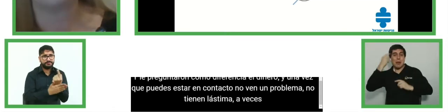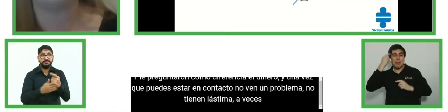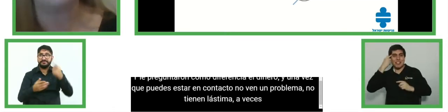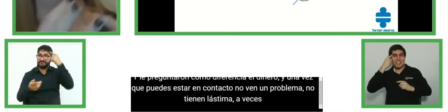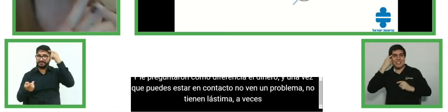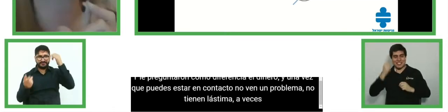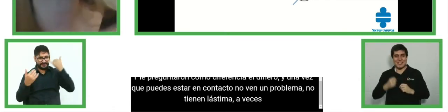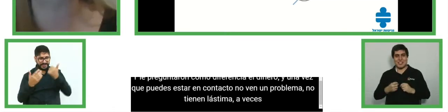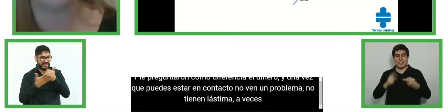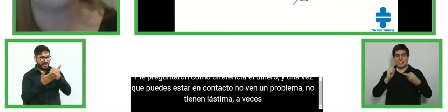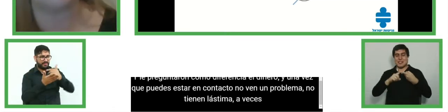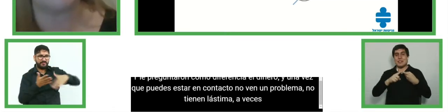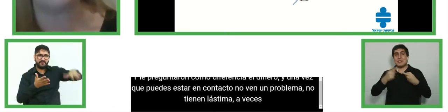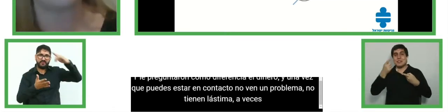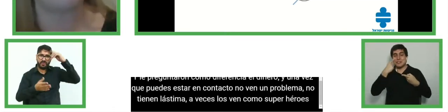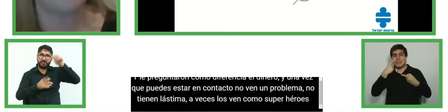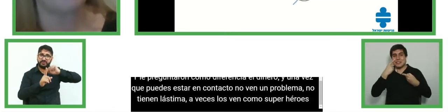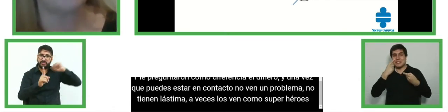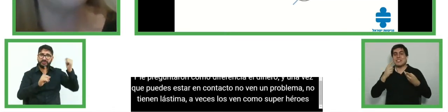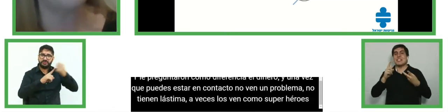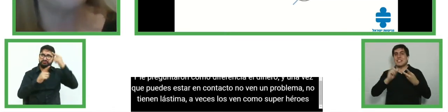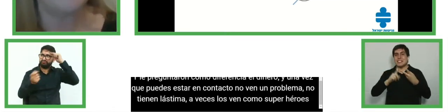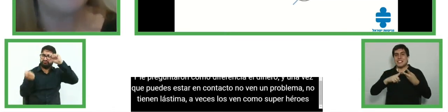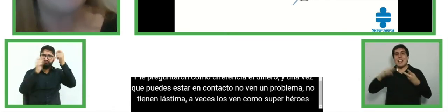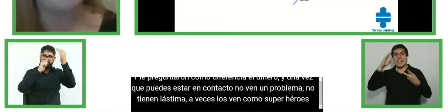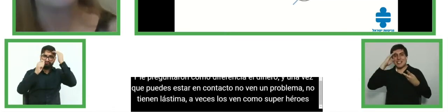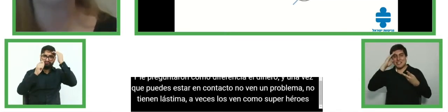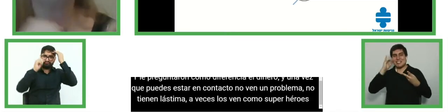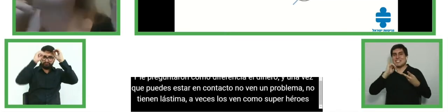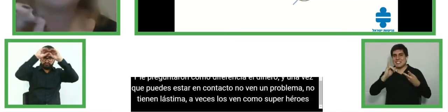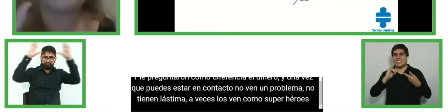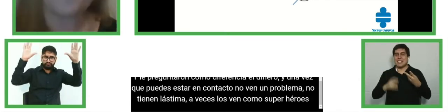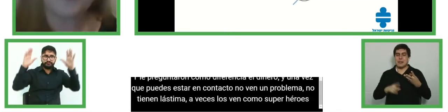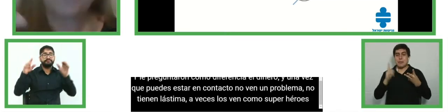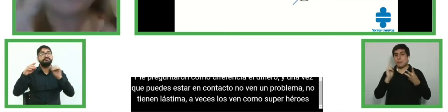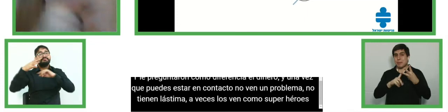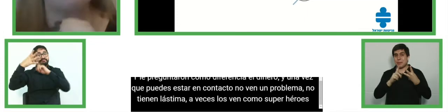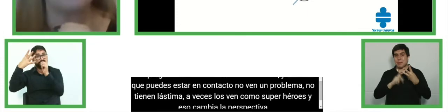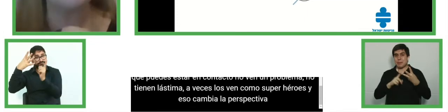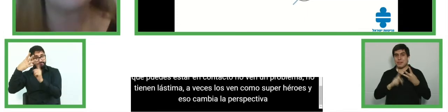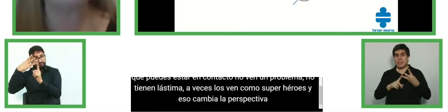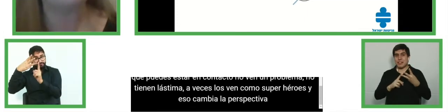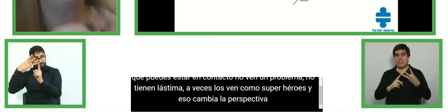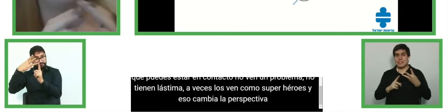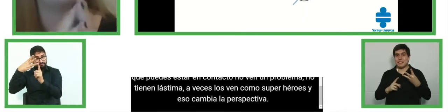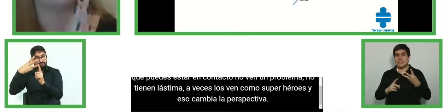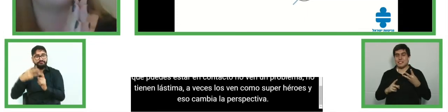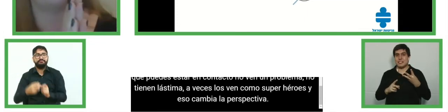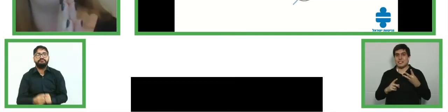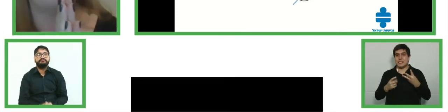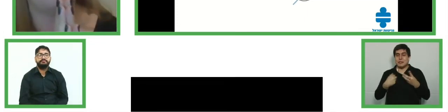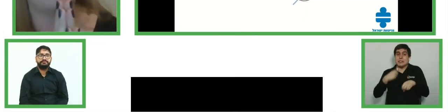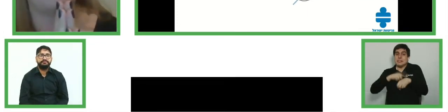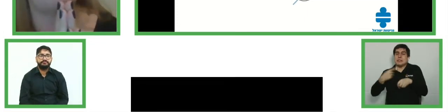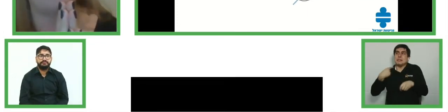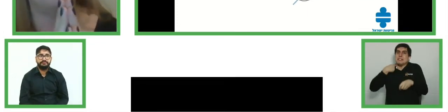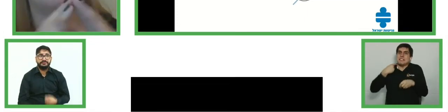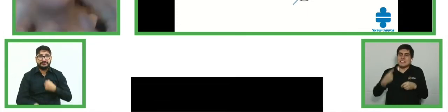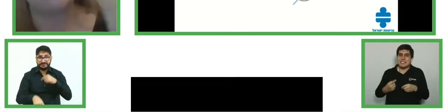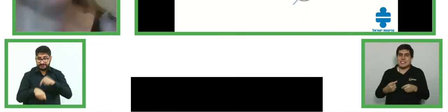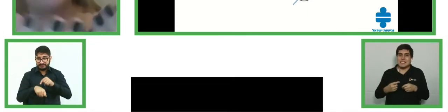El conocimiento y conocer a la persona no es suficiente. La experiencia es muy crucial. Y porque no quiero tomar más tiempo,